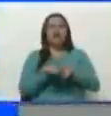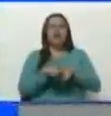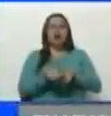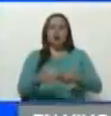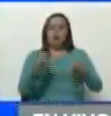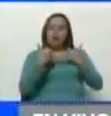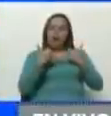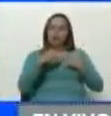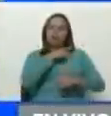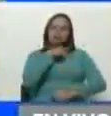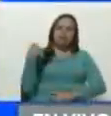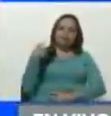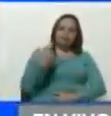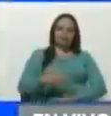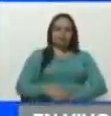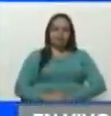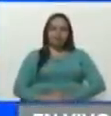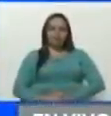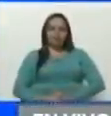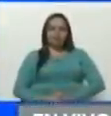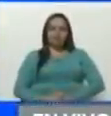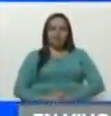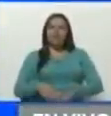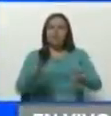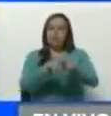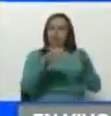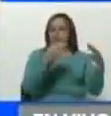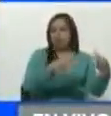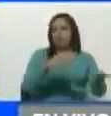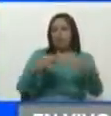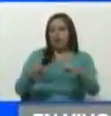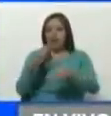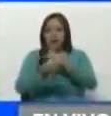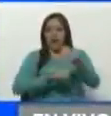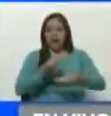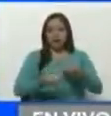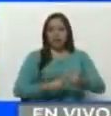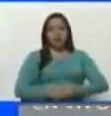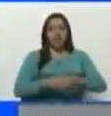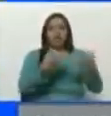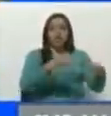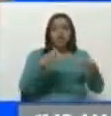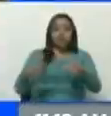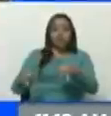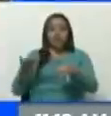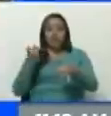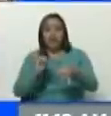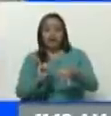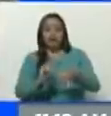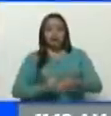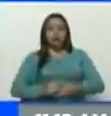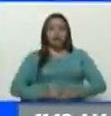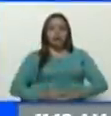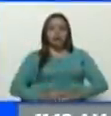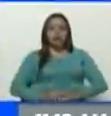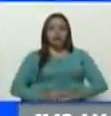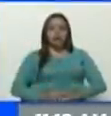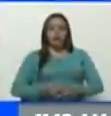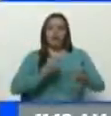en la naturaleza ocurre ese tipo de cosas. En la naturaleza, que está regida por códigos